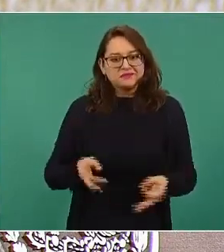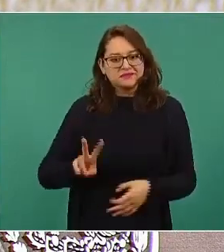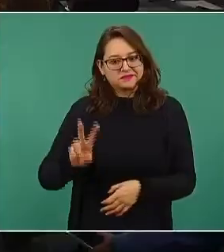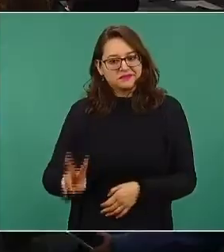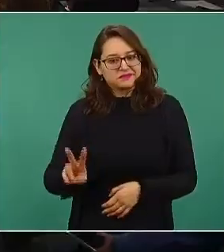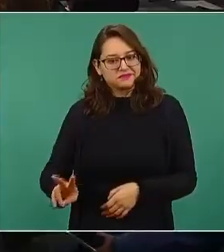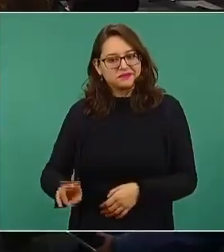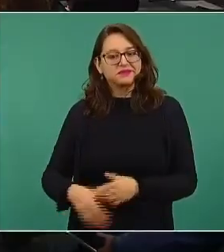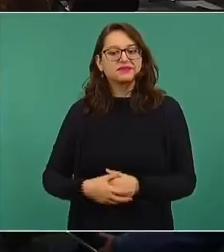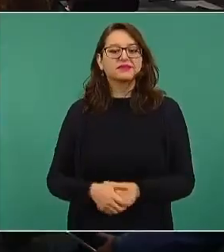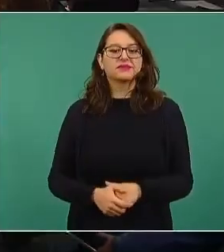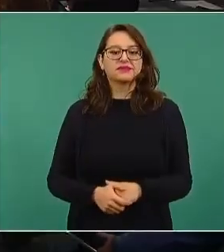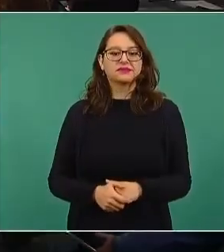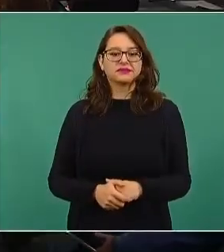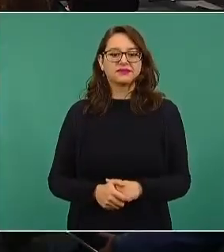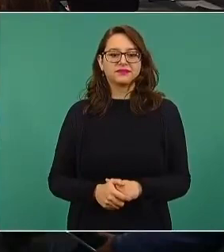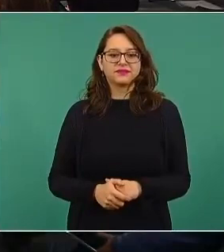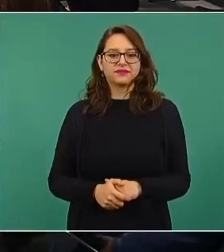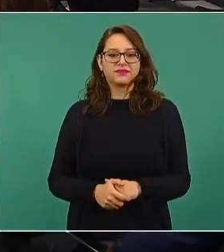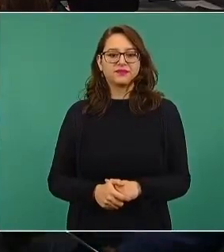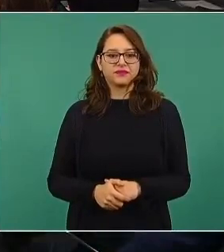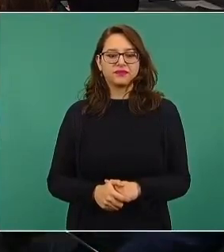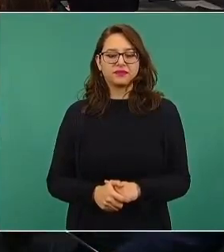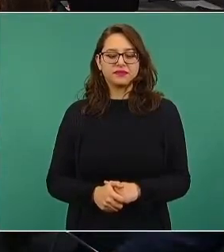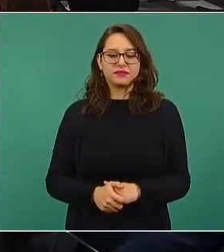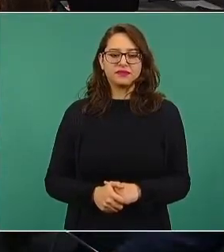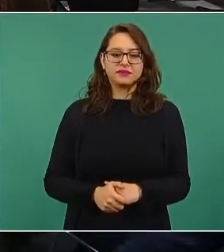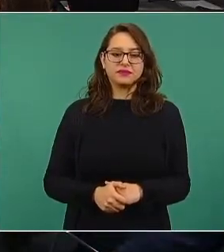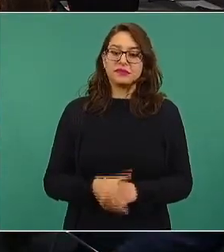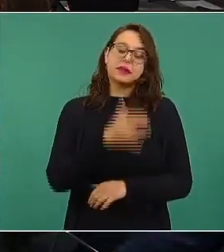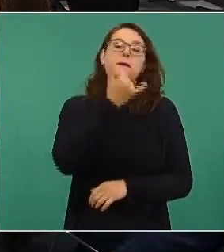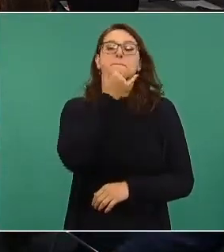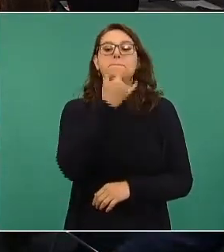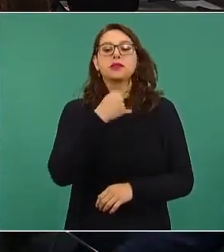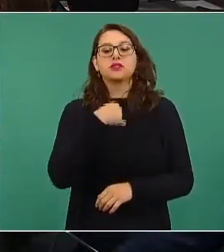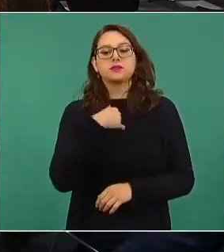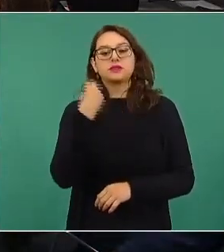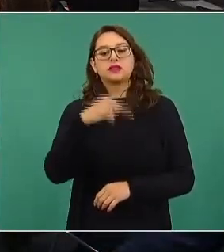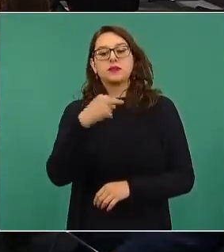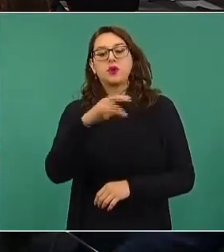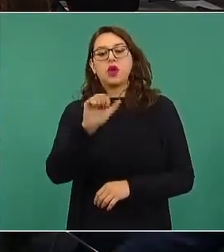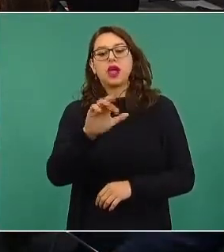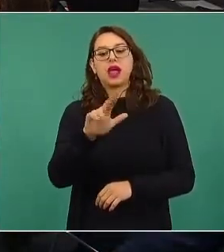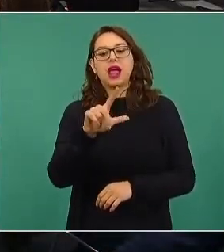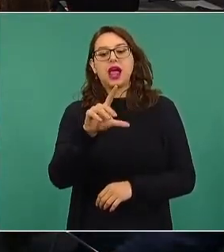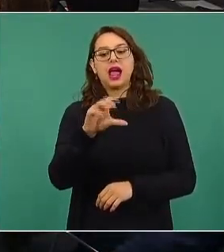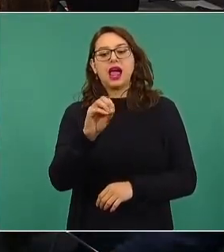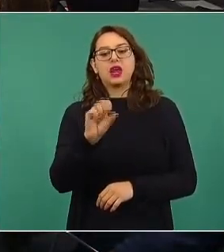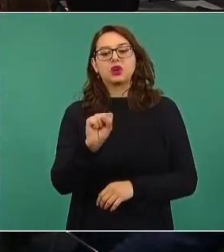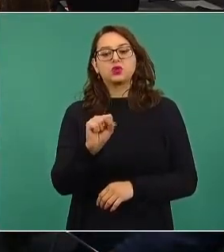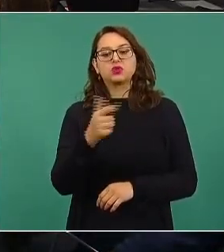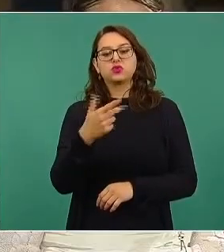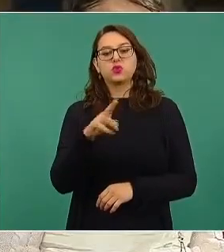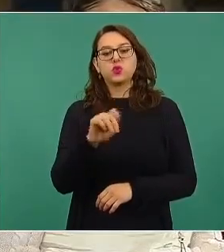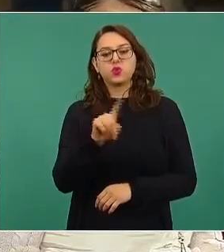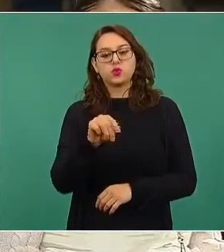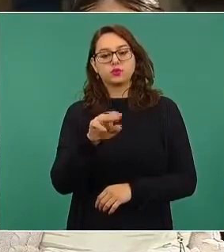verdad. Y rápidamente, señor presidente, soy Carlos Guzmán de Eva Noticias, se me va a presentarme. Preguntarle su agenda en